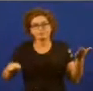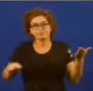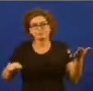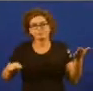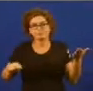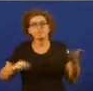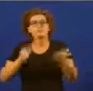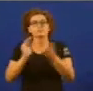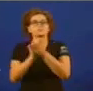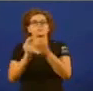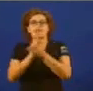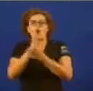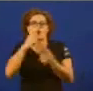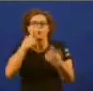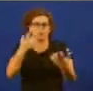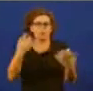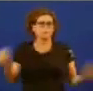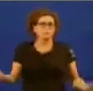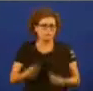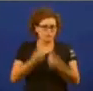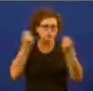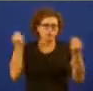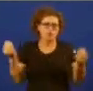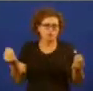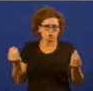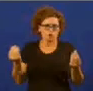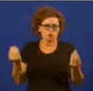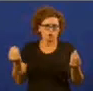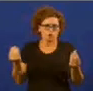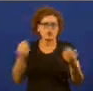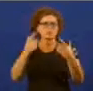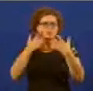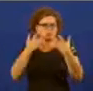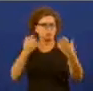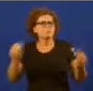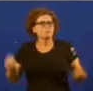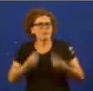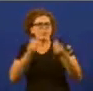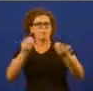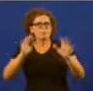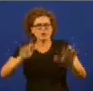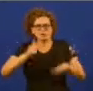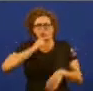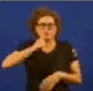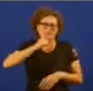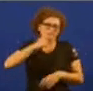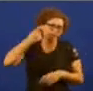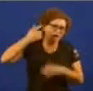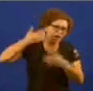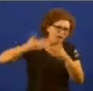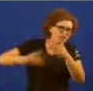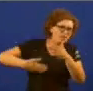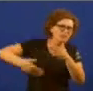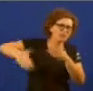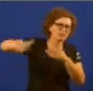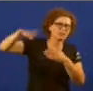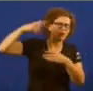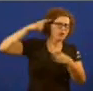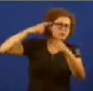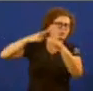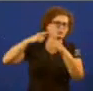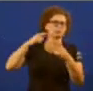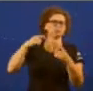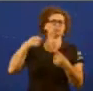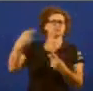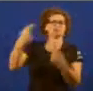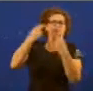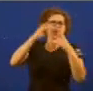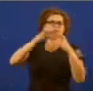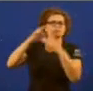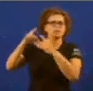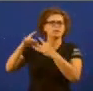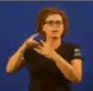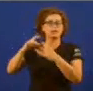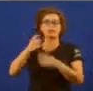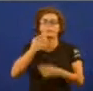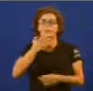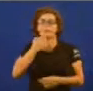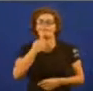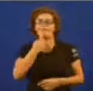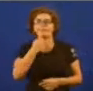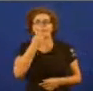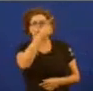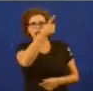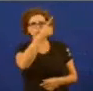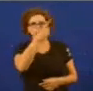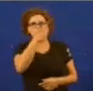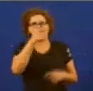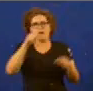unha demanda acumulada creando que moitas dificultades os galegos e das galegas porque sabe que temos os salarios máis baixos de todo o Estado e que o problema dos galegos e